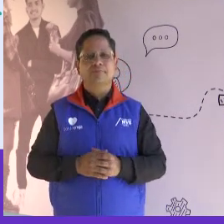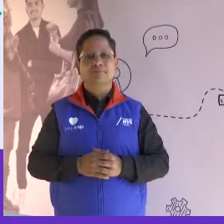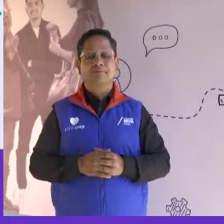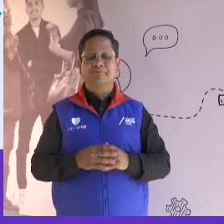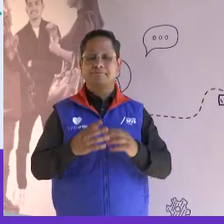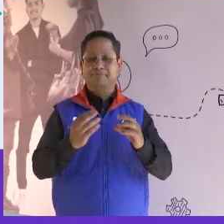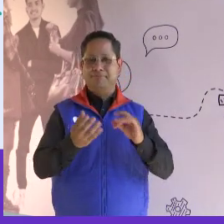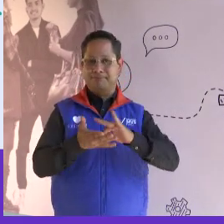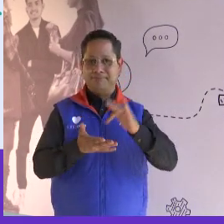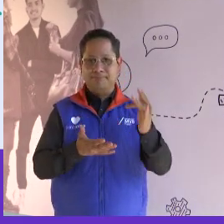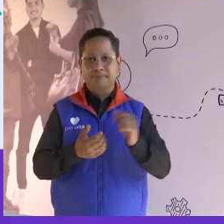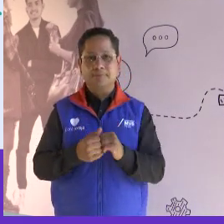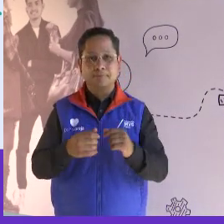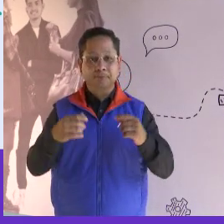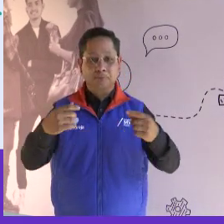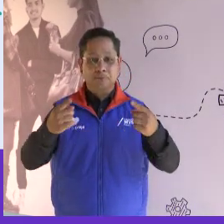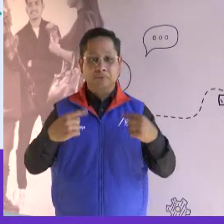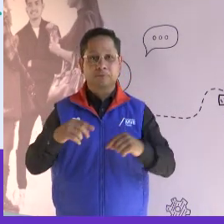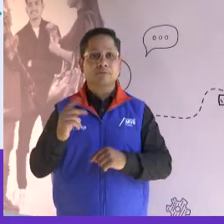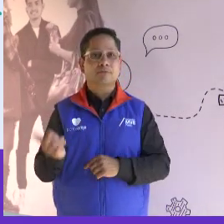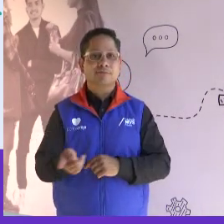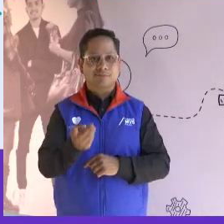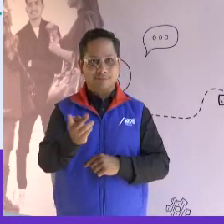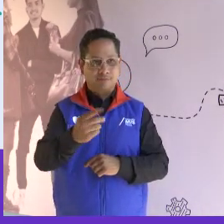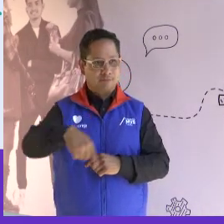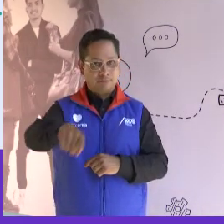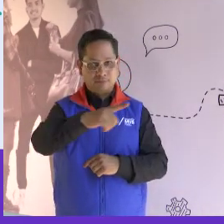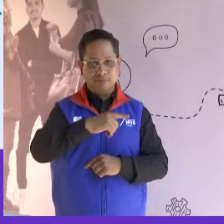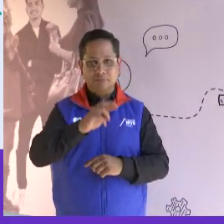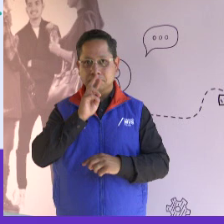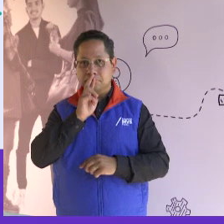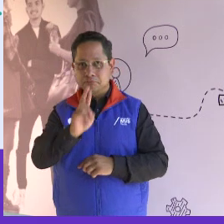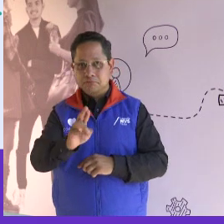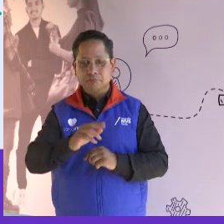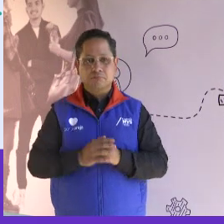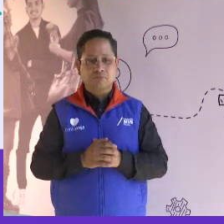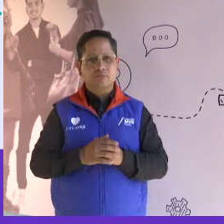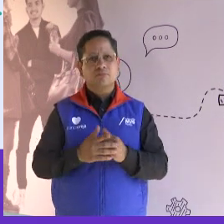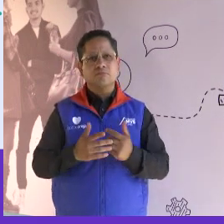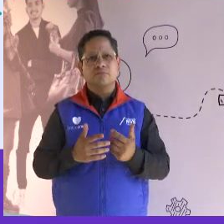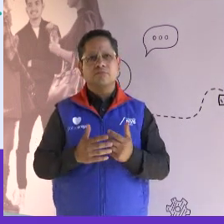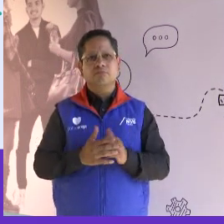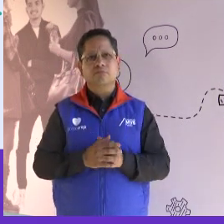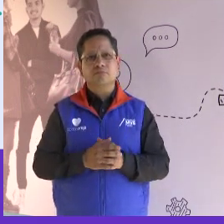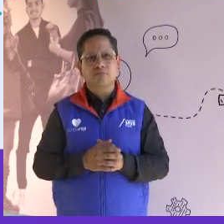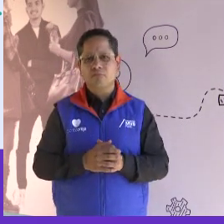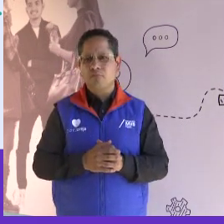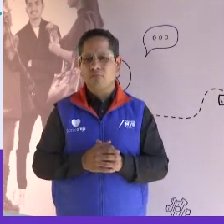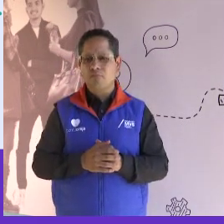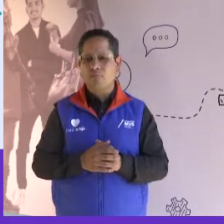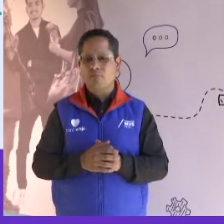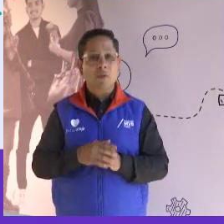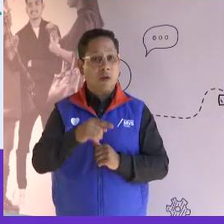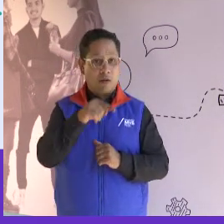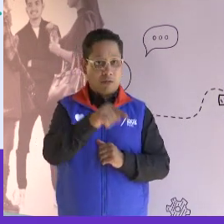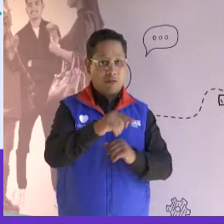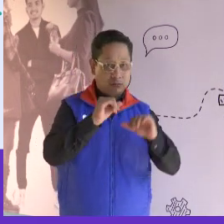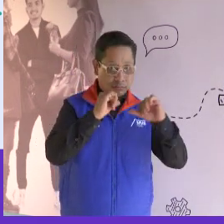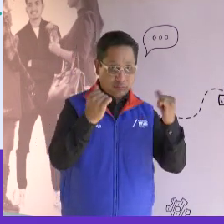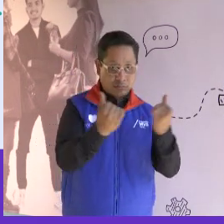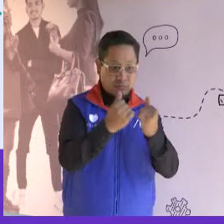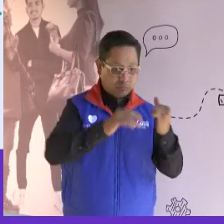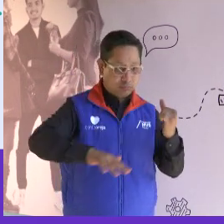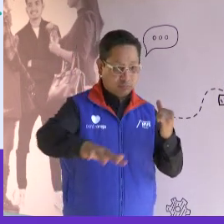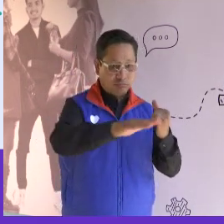gracias. La siguiente pregunta que me gustaría hacer a los ponentes es sobre qué recomendaciones darían a las organizaciones de la sociedad civil